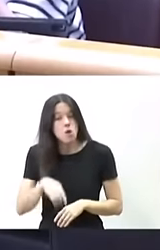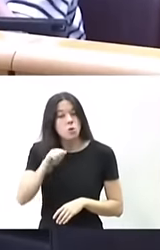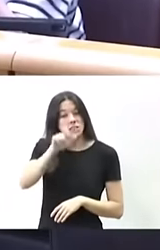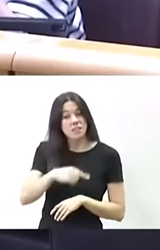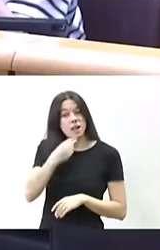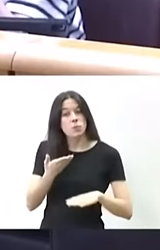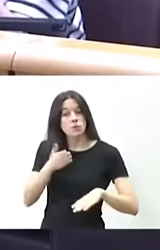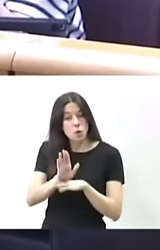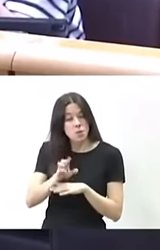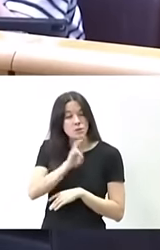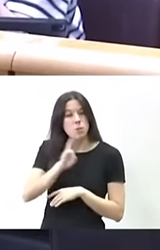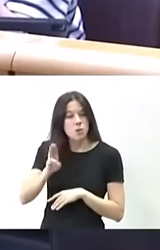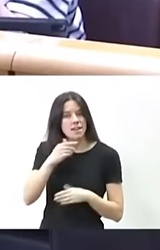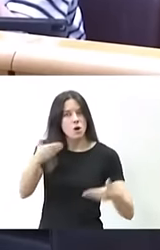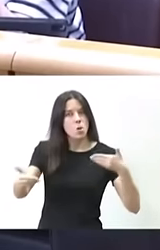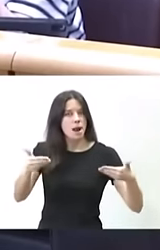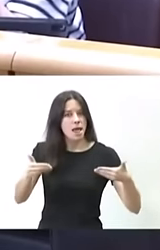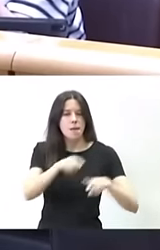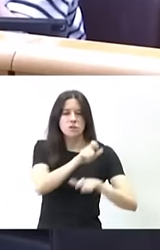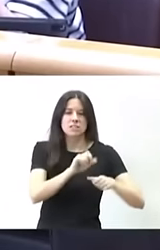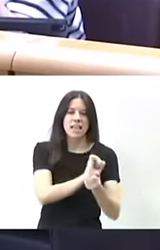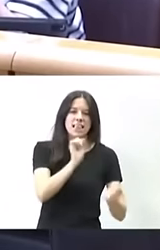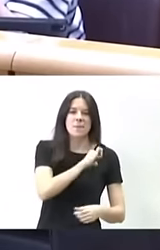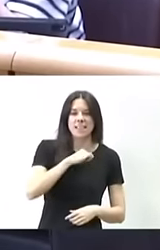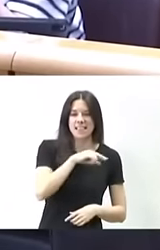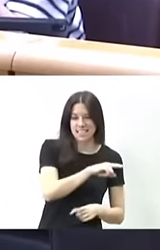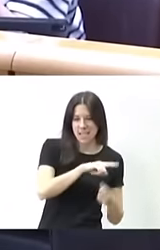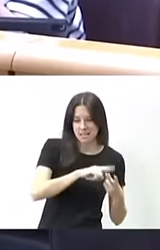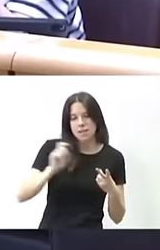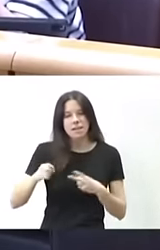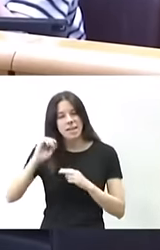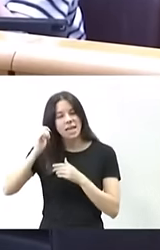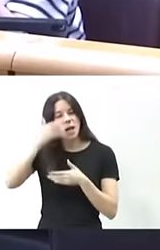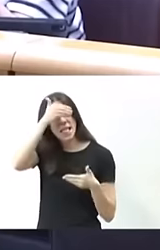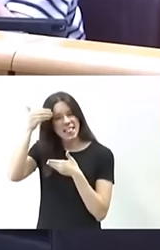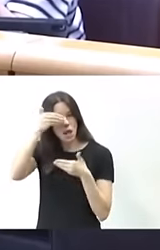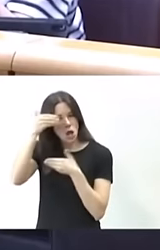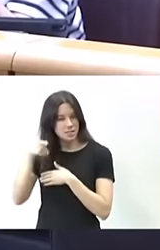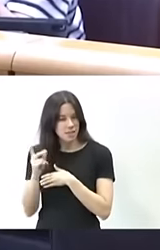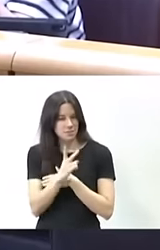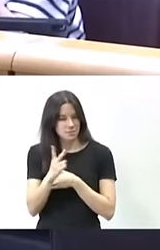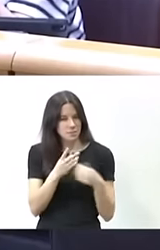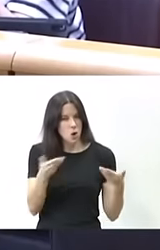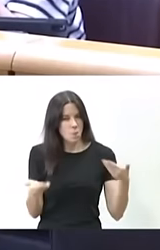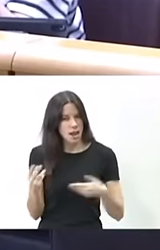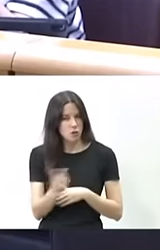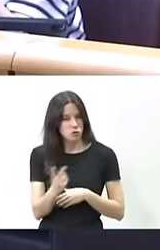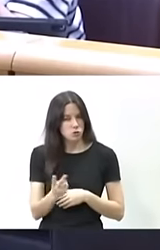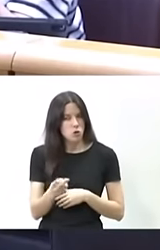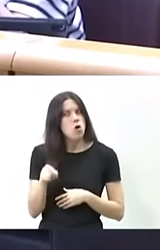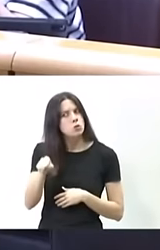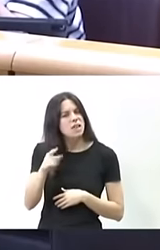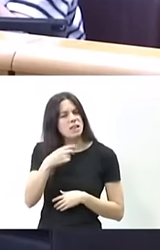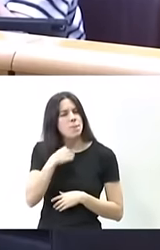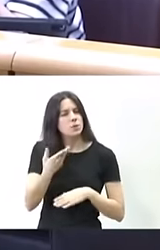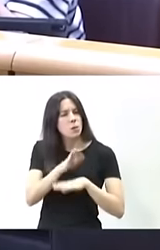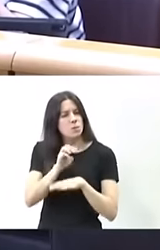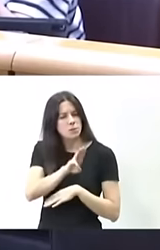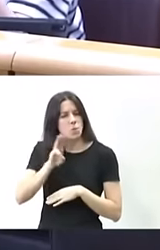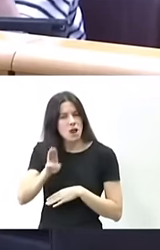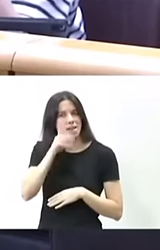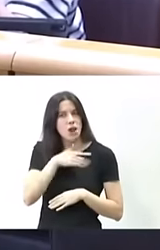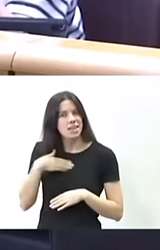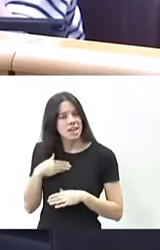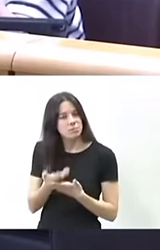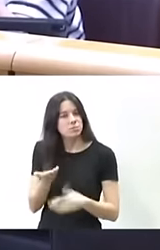que ha comparado a los independentistas con los terroristas? ¿O es acaso usted la portavoz del Partido Popular que ahora mismo están dispuestos a presentar una moción de